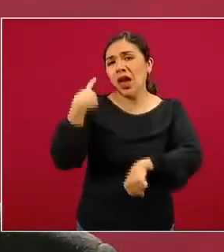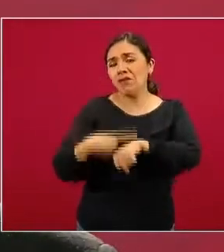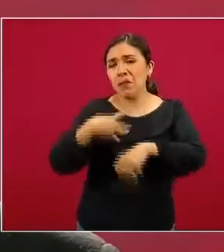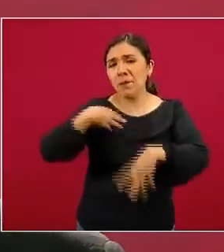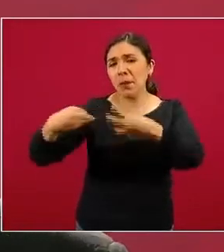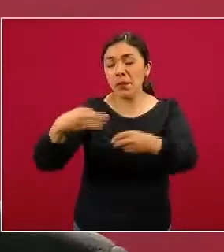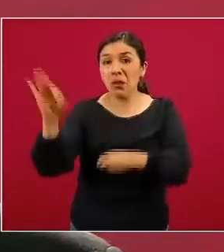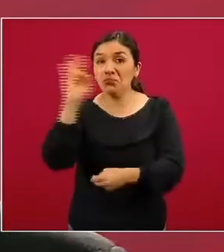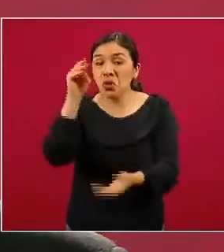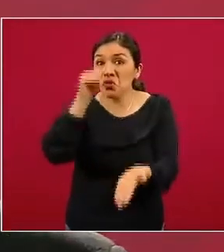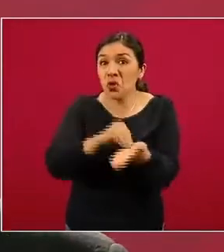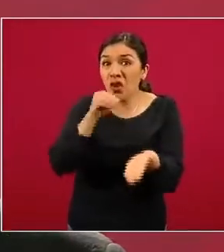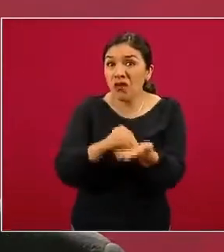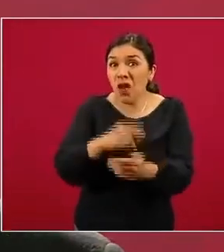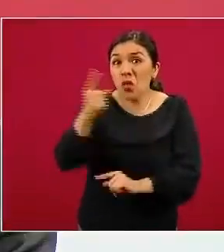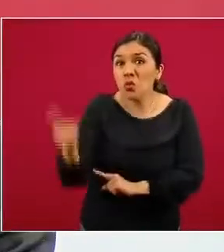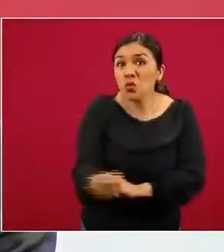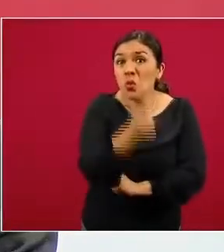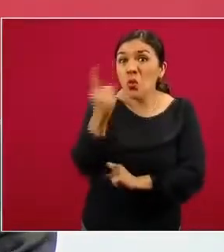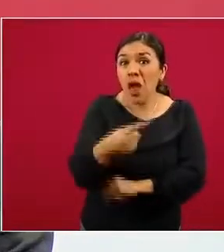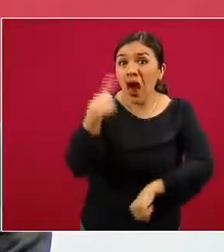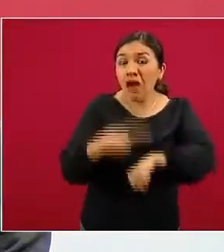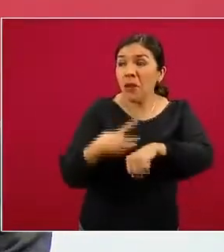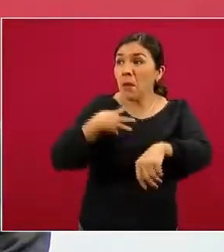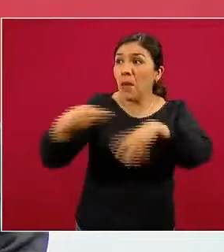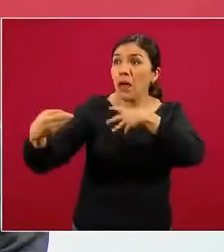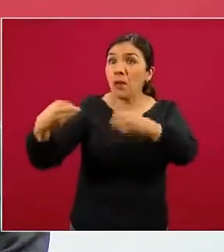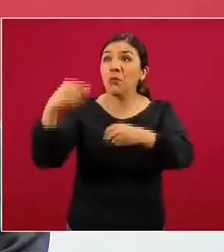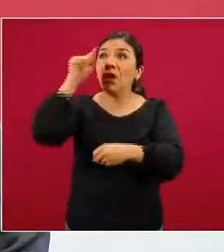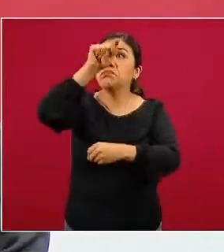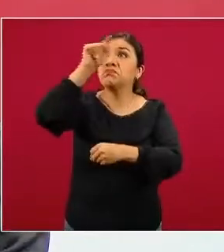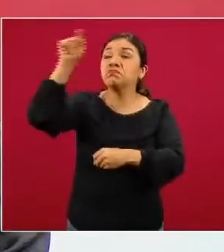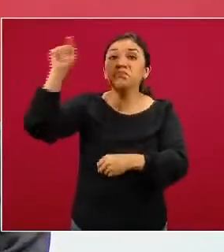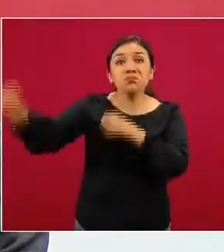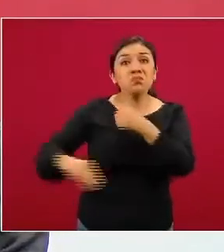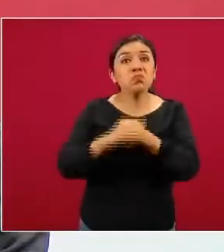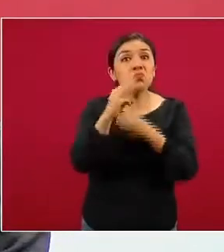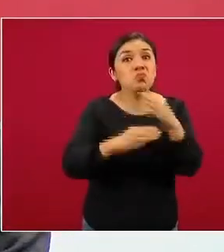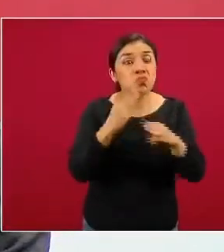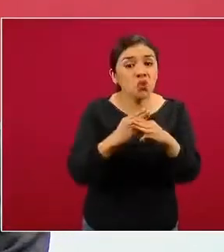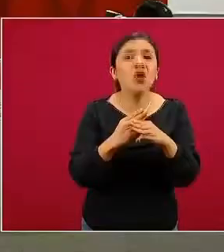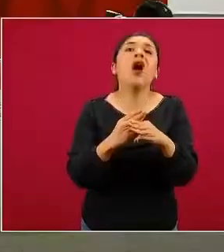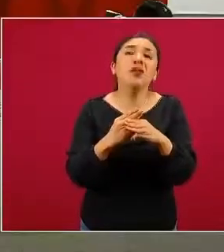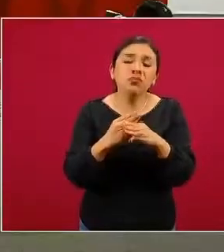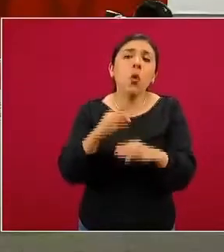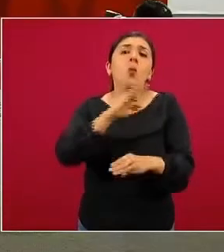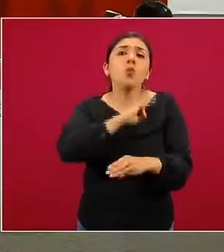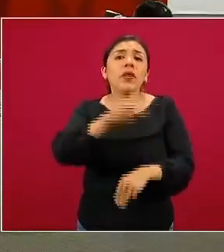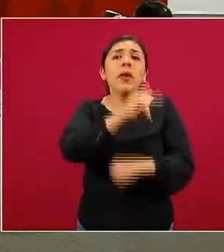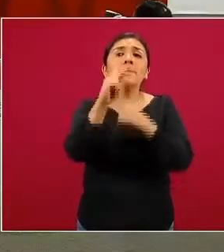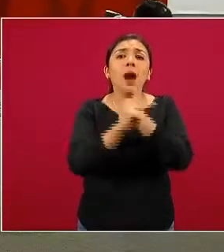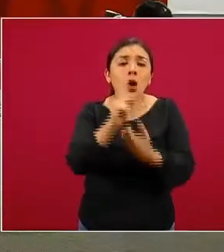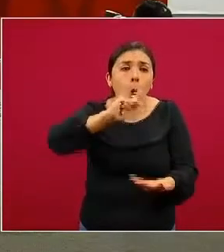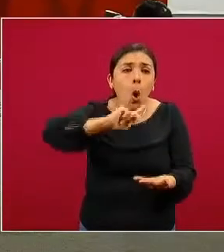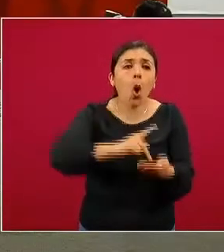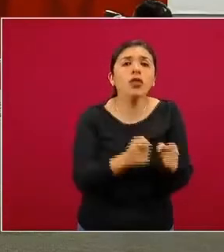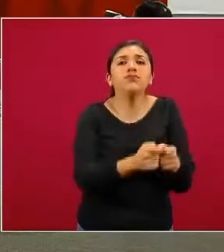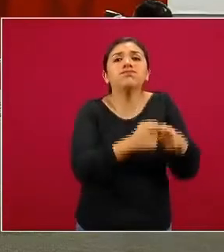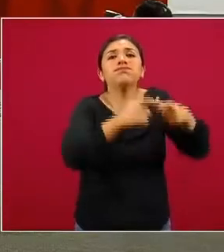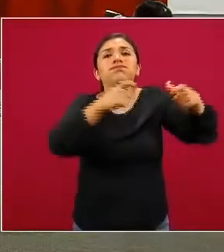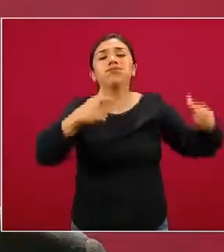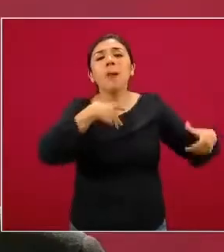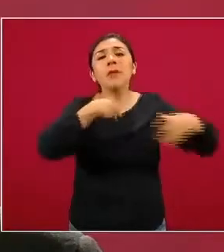permanezca activa en otras partes del mundo, entonces los países pueden tener rebrotes. Rebrotes